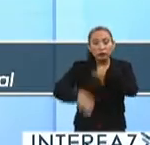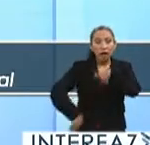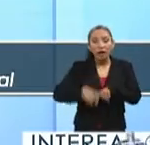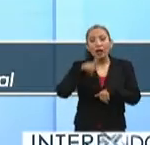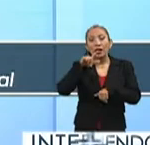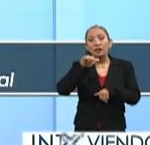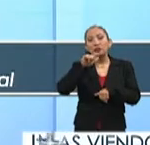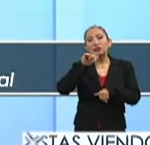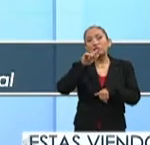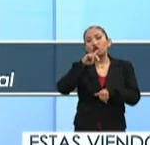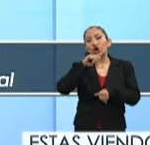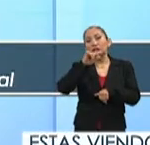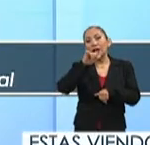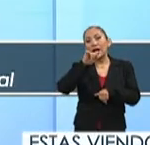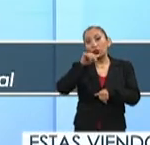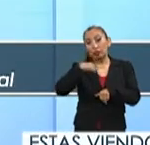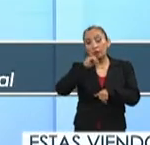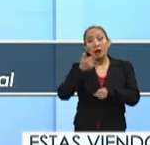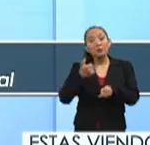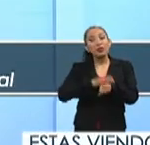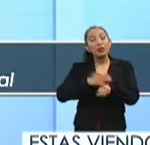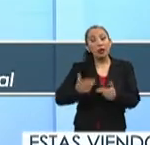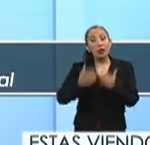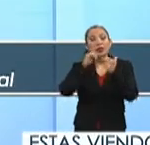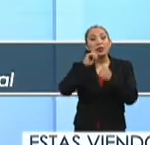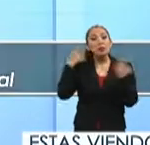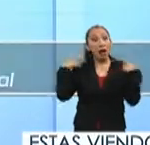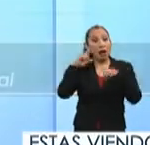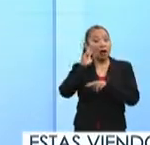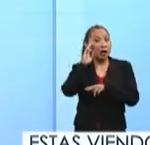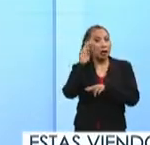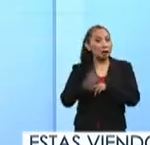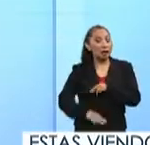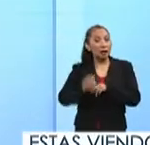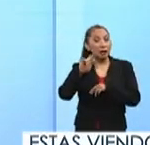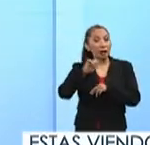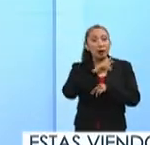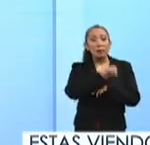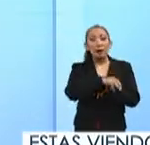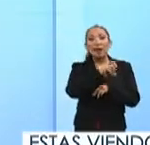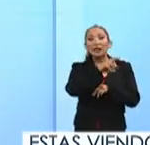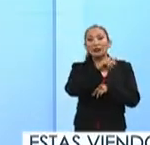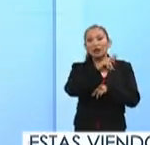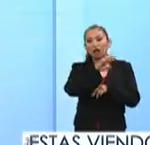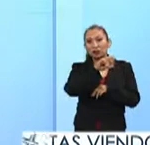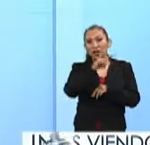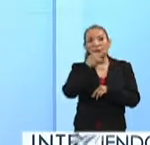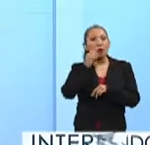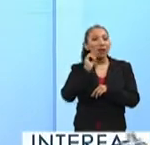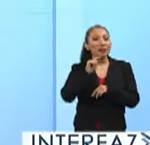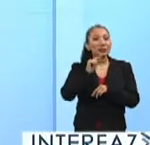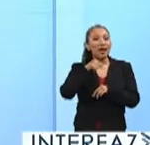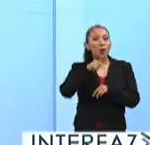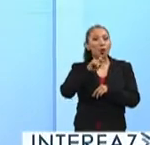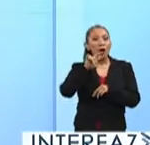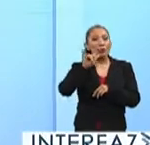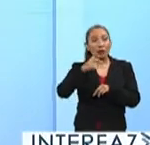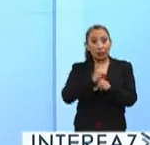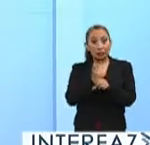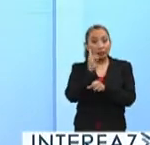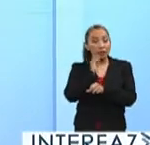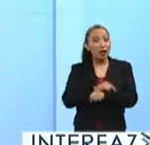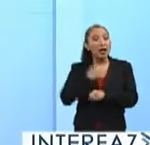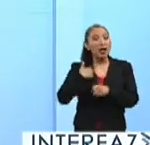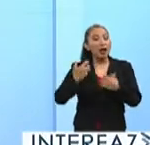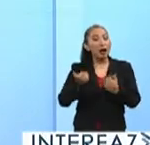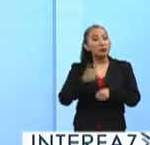Diosdado es licenciada en Administración de Negocios y maestra en Mercadotecnia. María del Rosario Espinosa, la taekwondoín, es licenciada en Administración